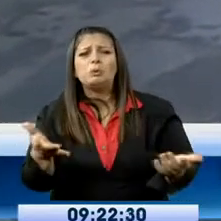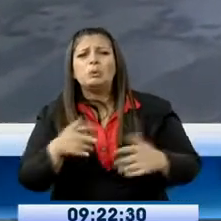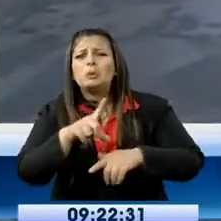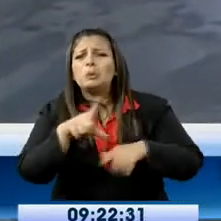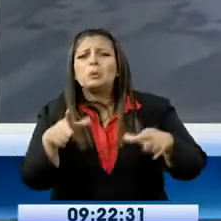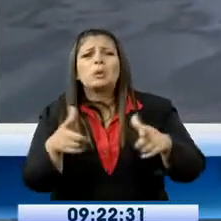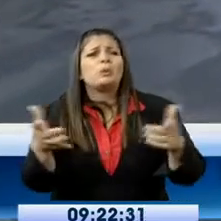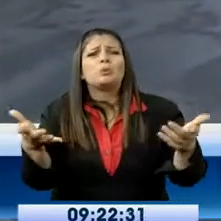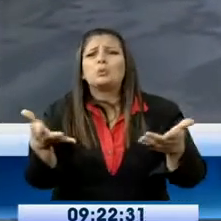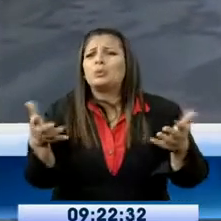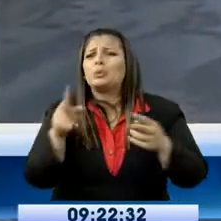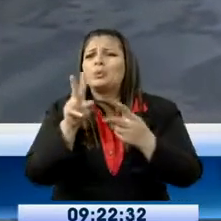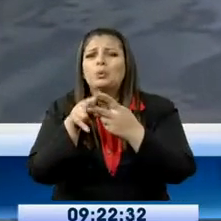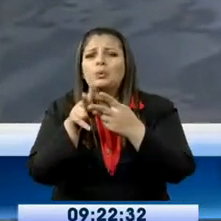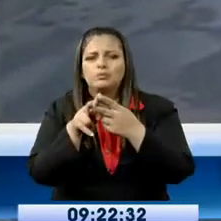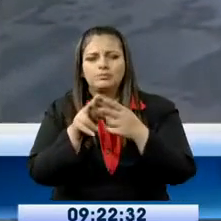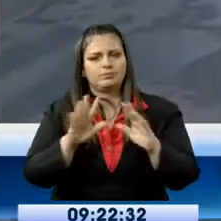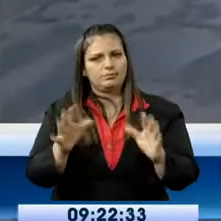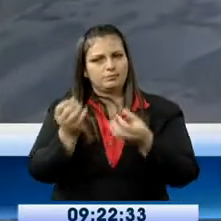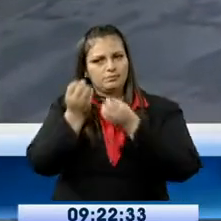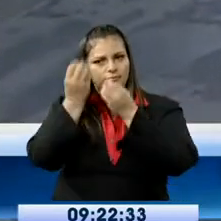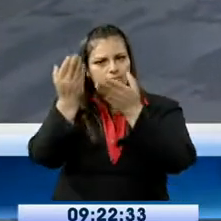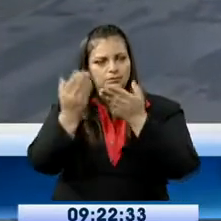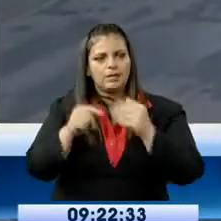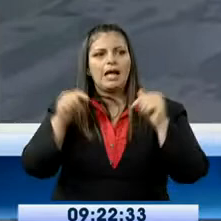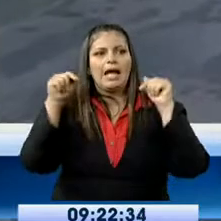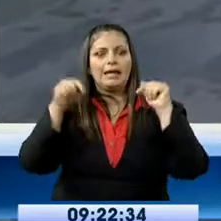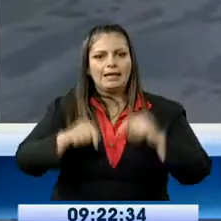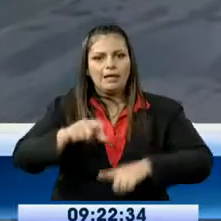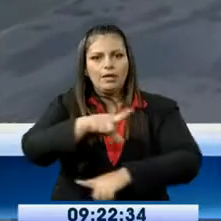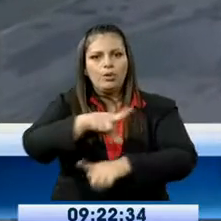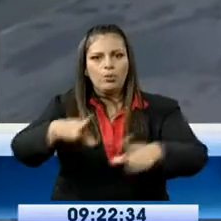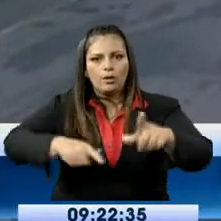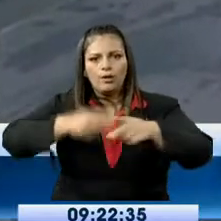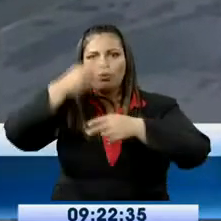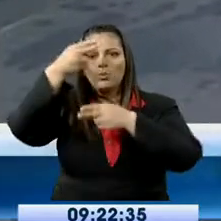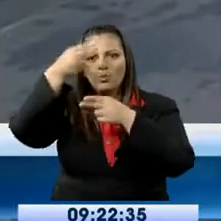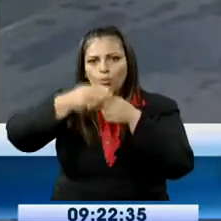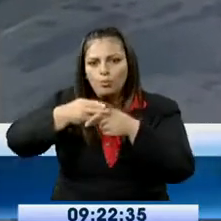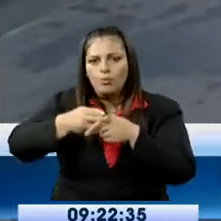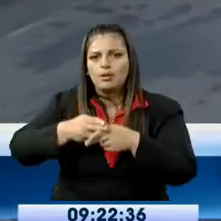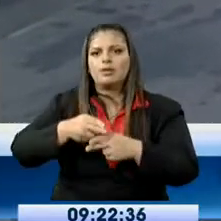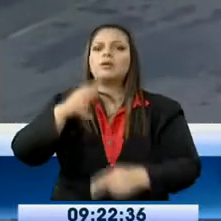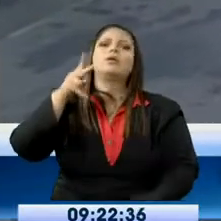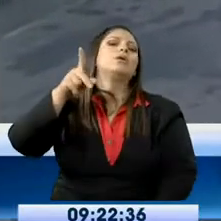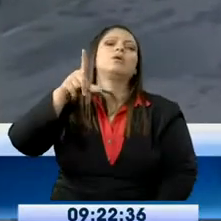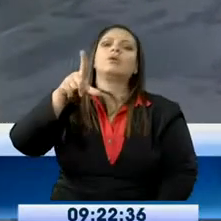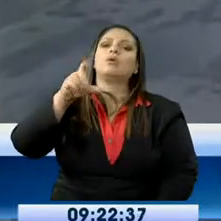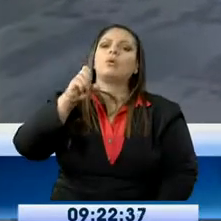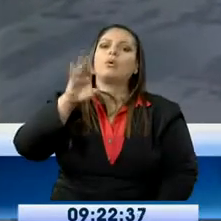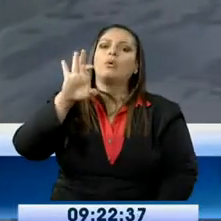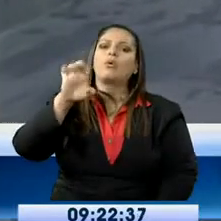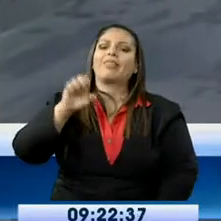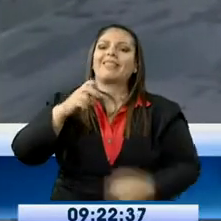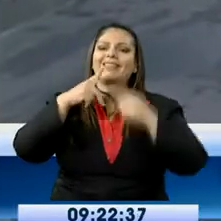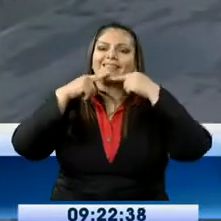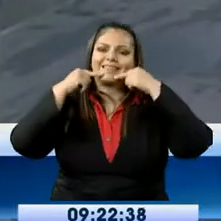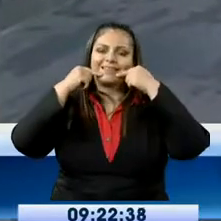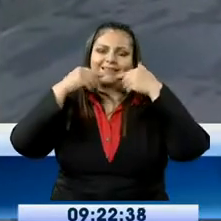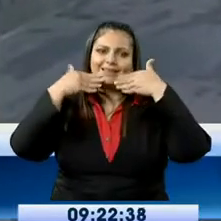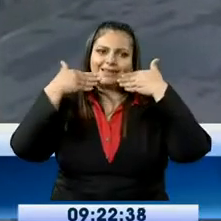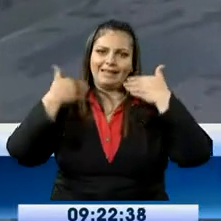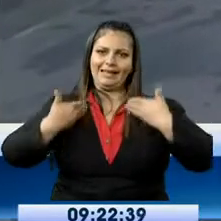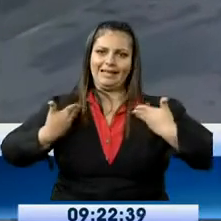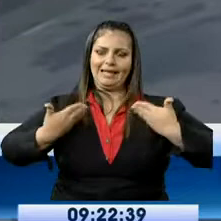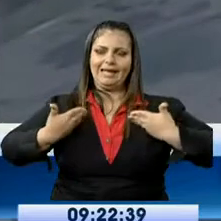Alegría, Manzana 1548, lo dije bien, 1548, donde hay una, dos, tres